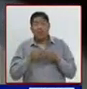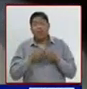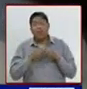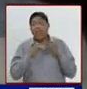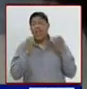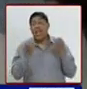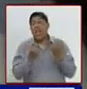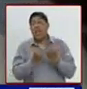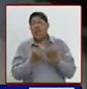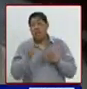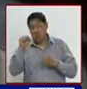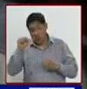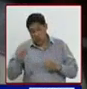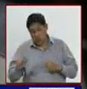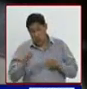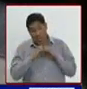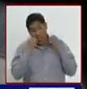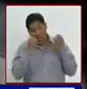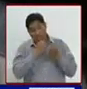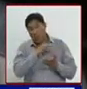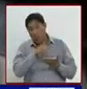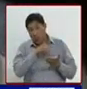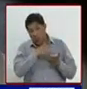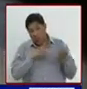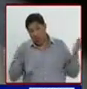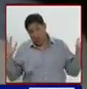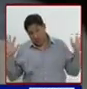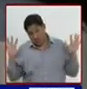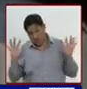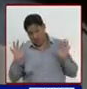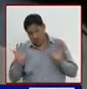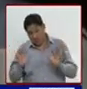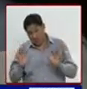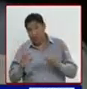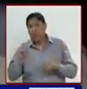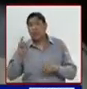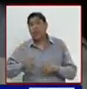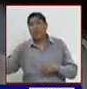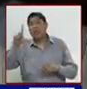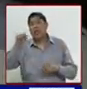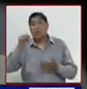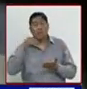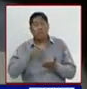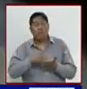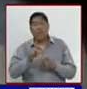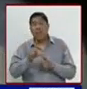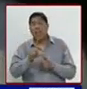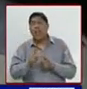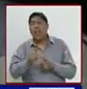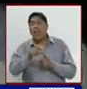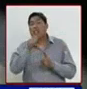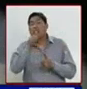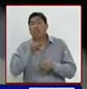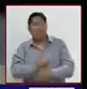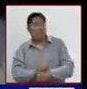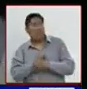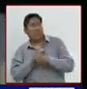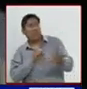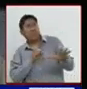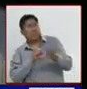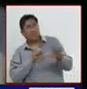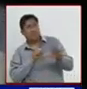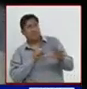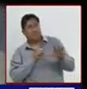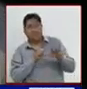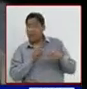Se ha utilizado aproximadamente 20.000 litros de agua para poder sofocar el incendio. Existe ahorita un colapso de toda la estructura porque